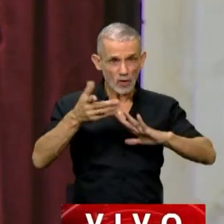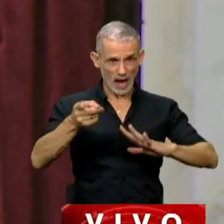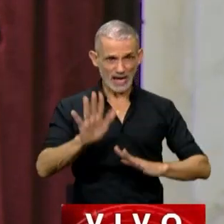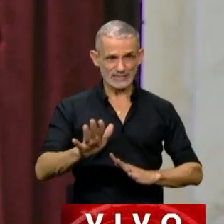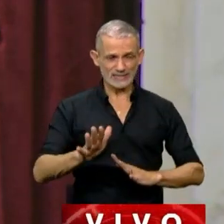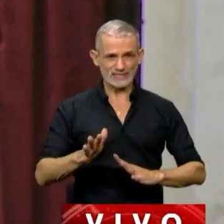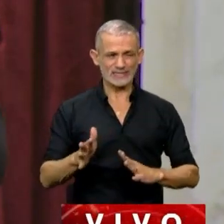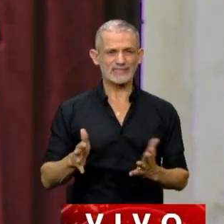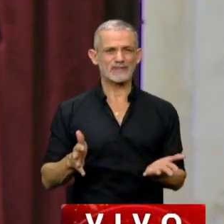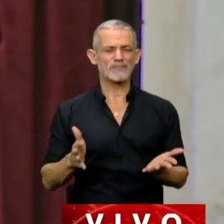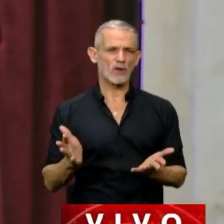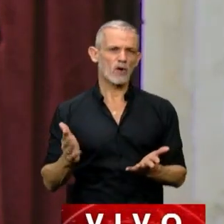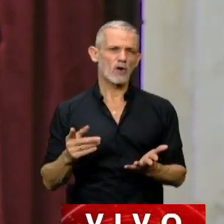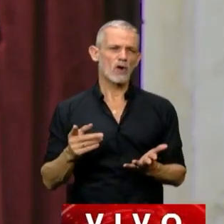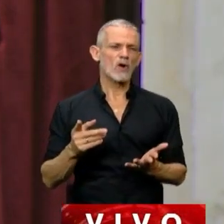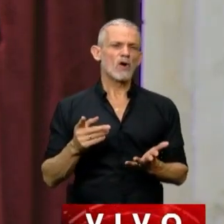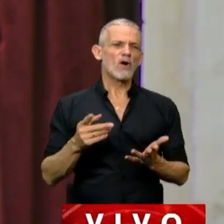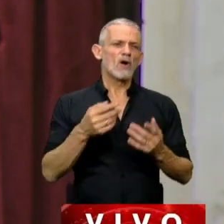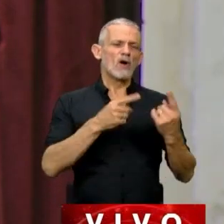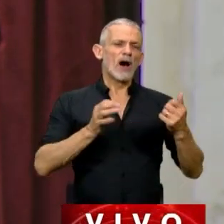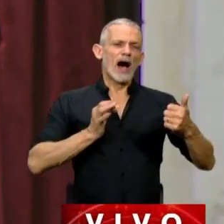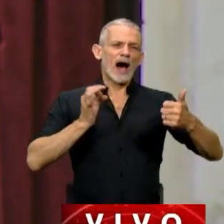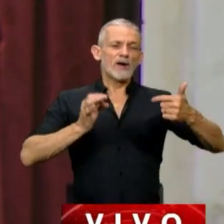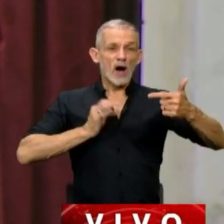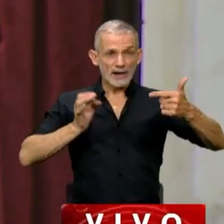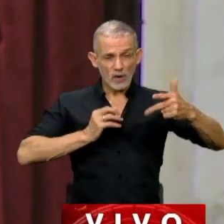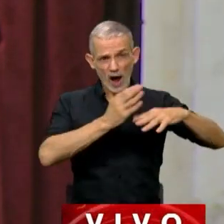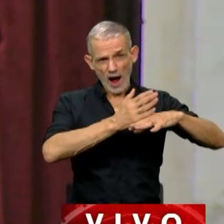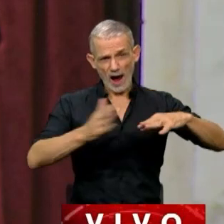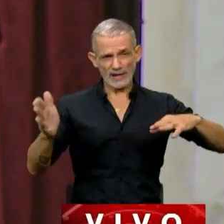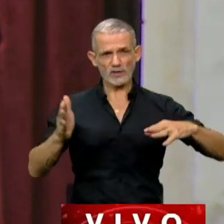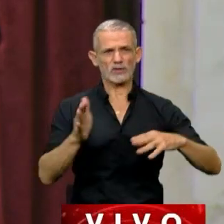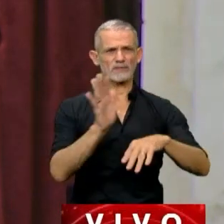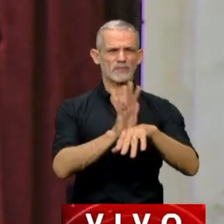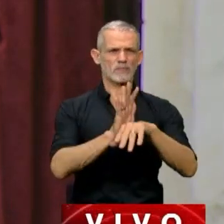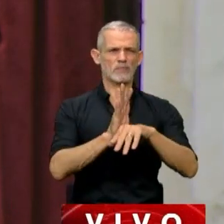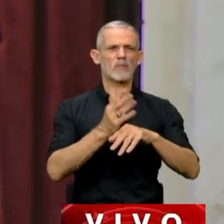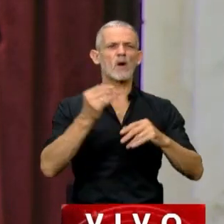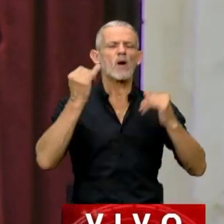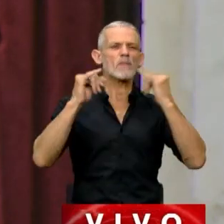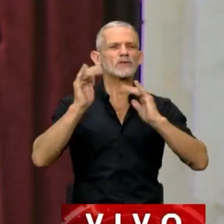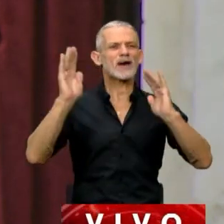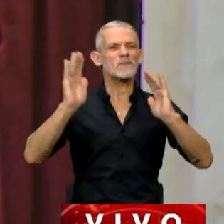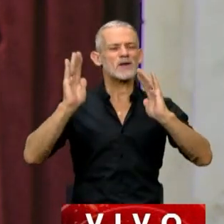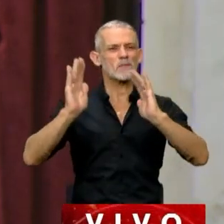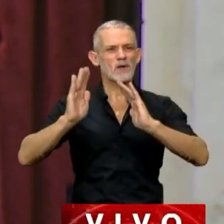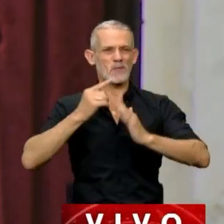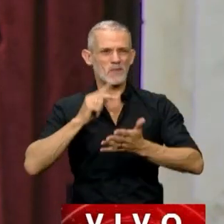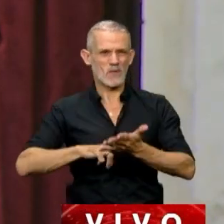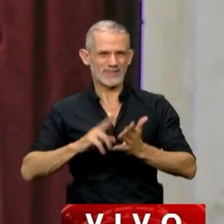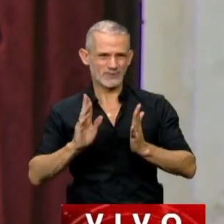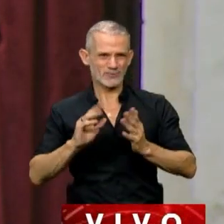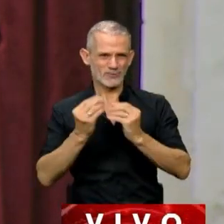camino que a través de los distintos años iba a terminar bajando las alícuotas.